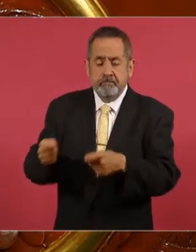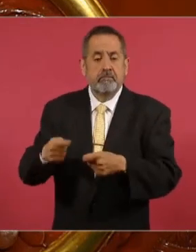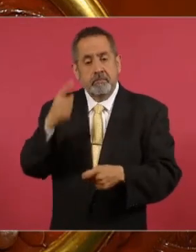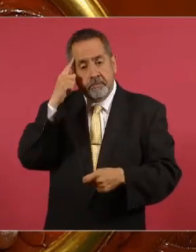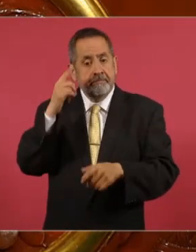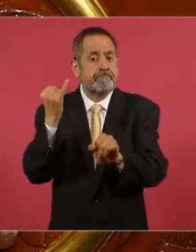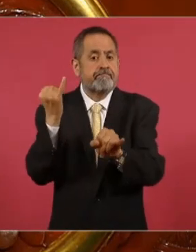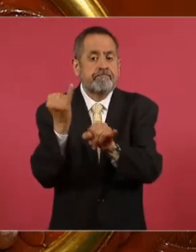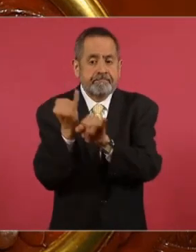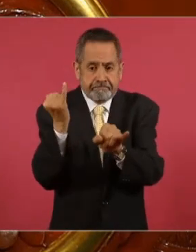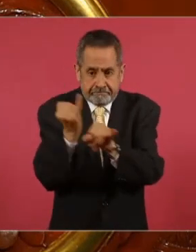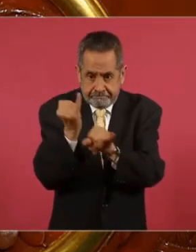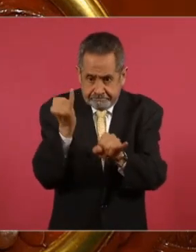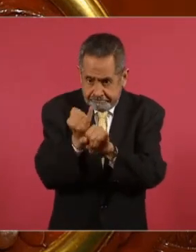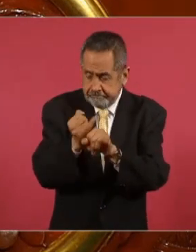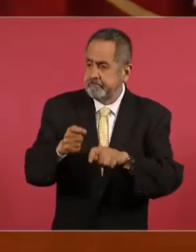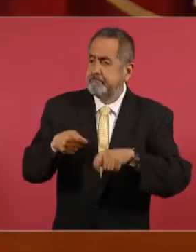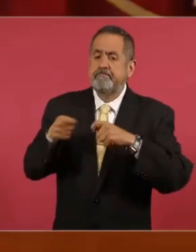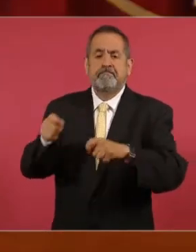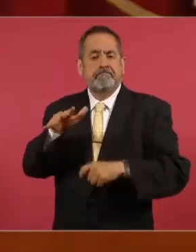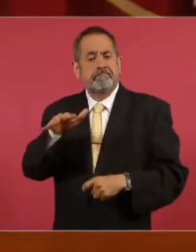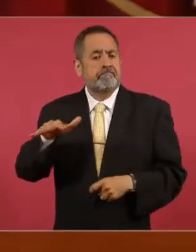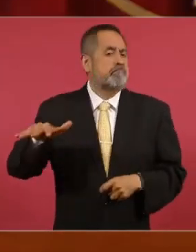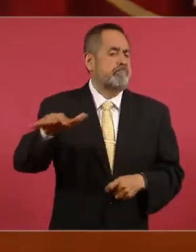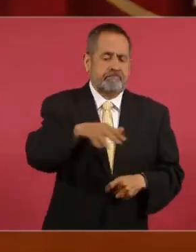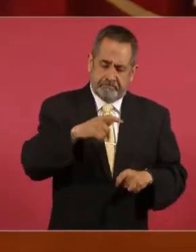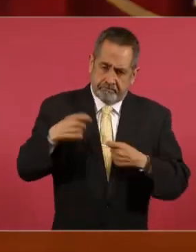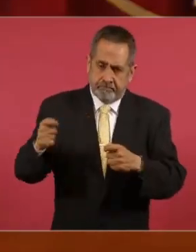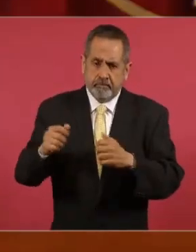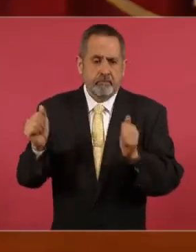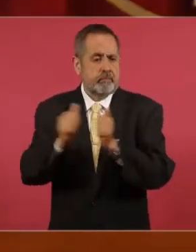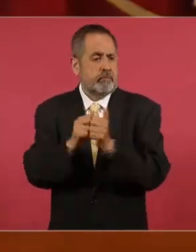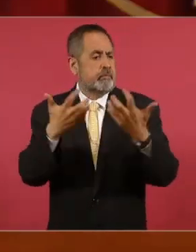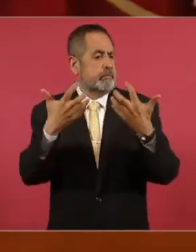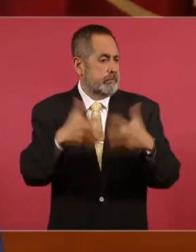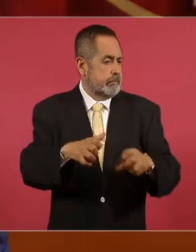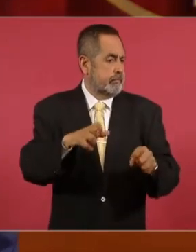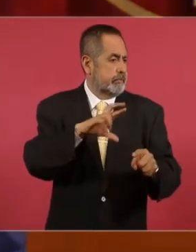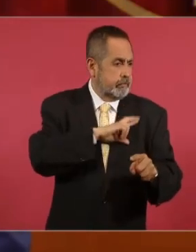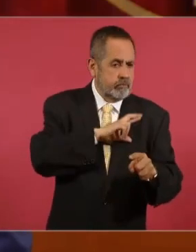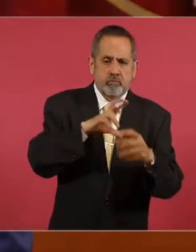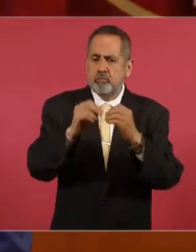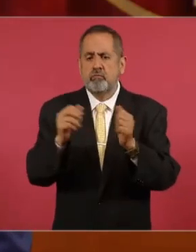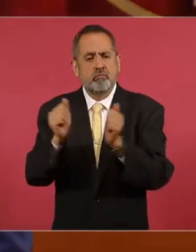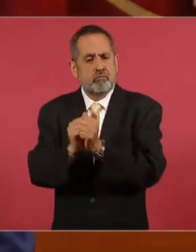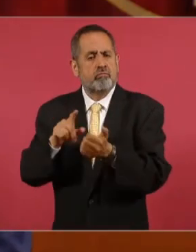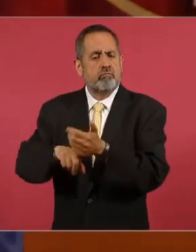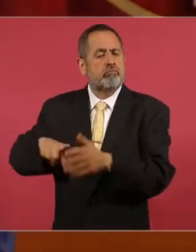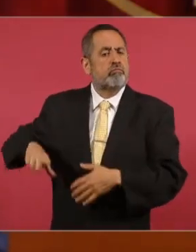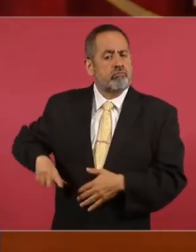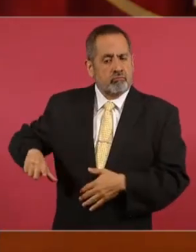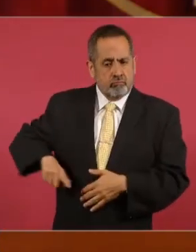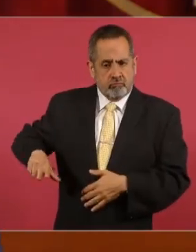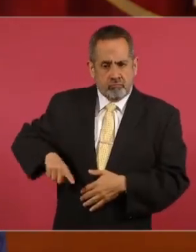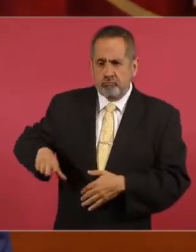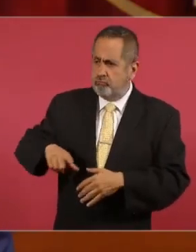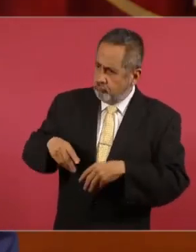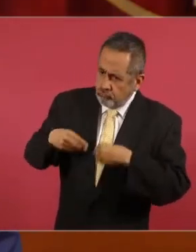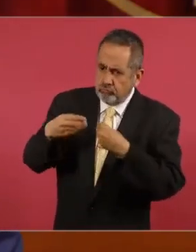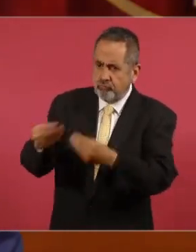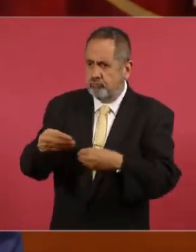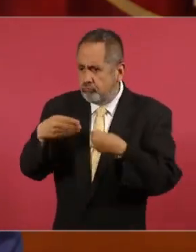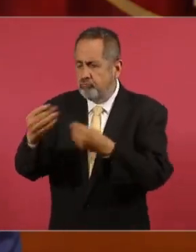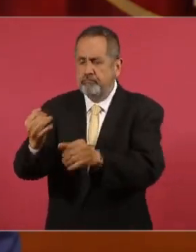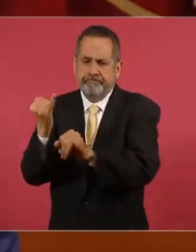Internet, ya sea con una empresa pública o a través de concesiones